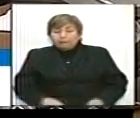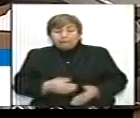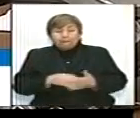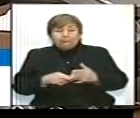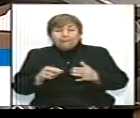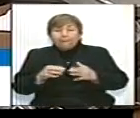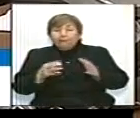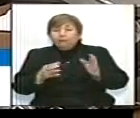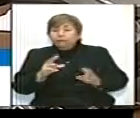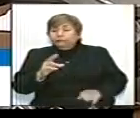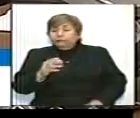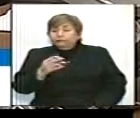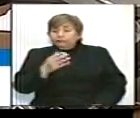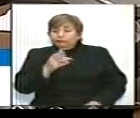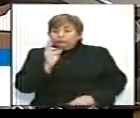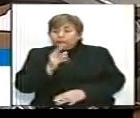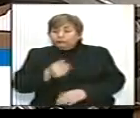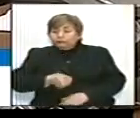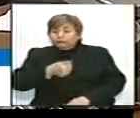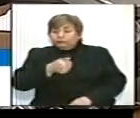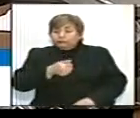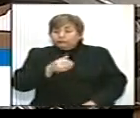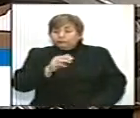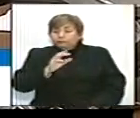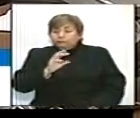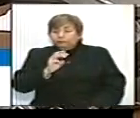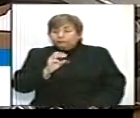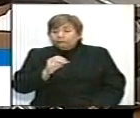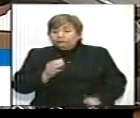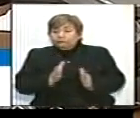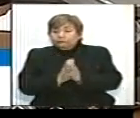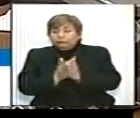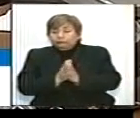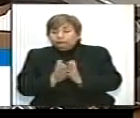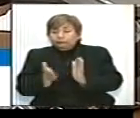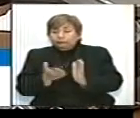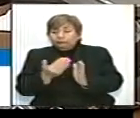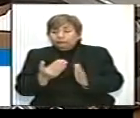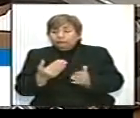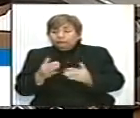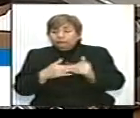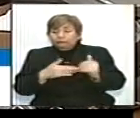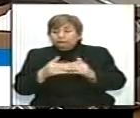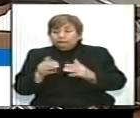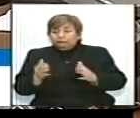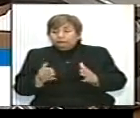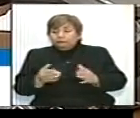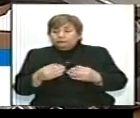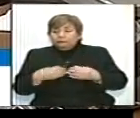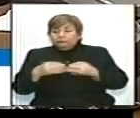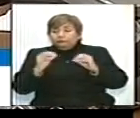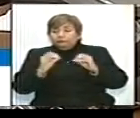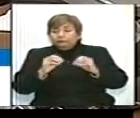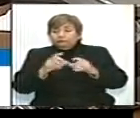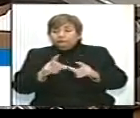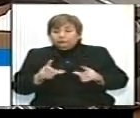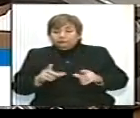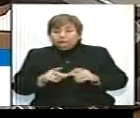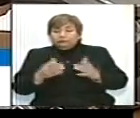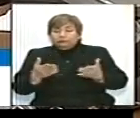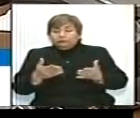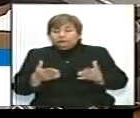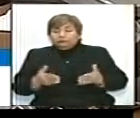de 35.000 metros cuadrados, con un 60% de área libre y un 40% de área construida. La ubicación es en